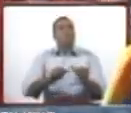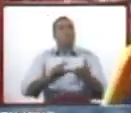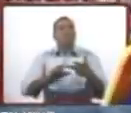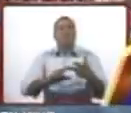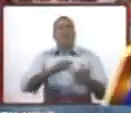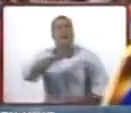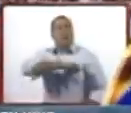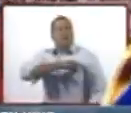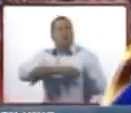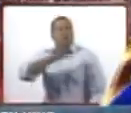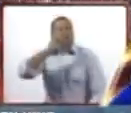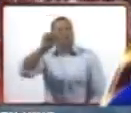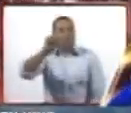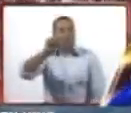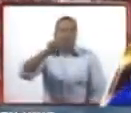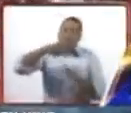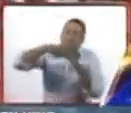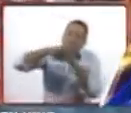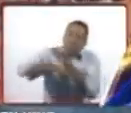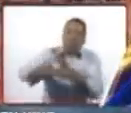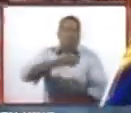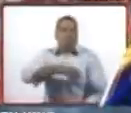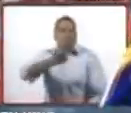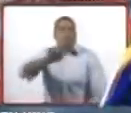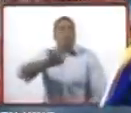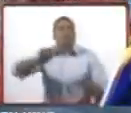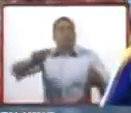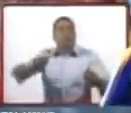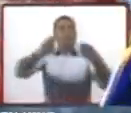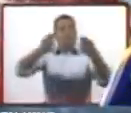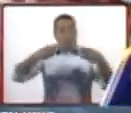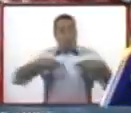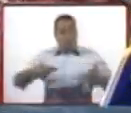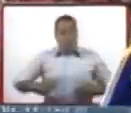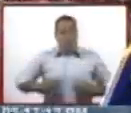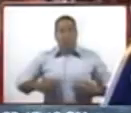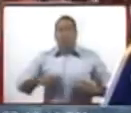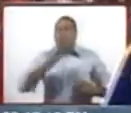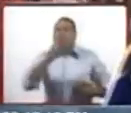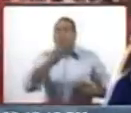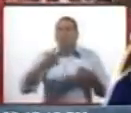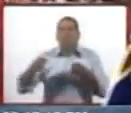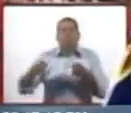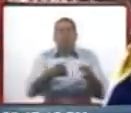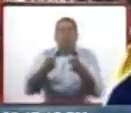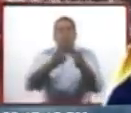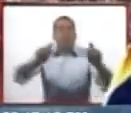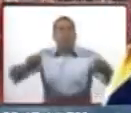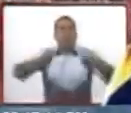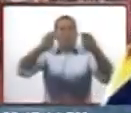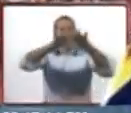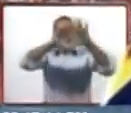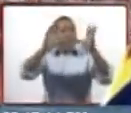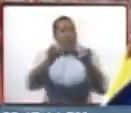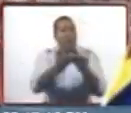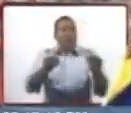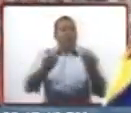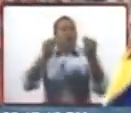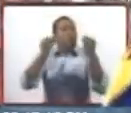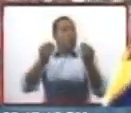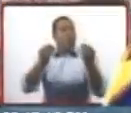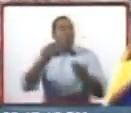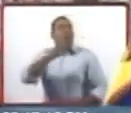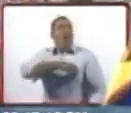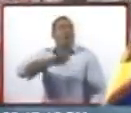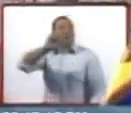socialismo, profundizar el socialismo, salvar la humanidad. El único camino que hay para salvar el planeta Tierra es el socialismo y la revolución.